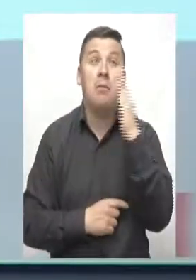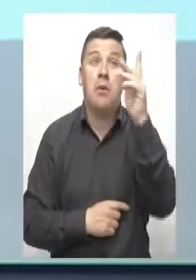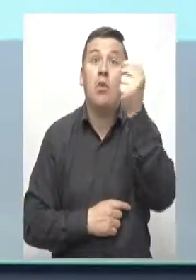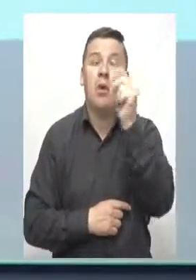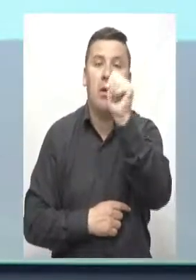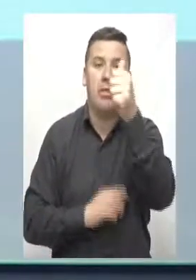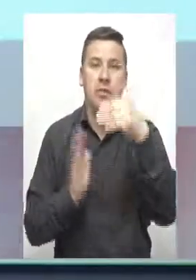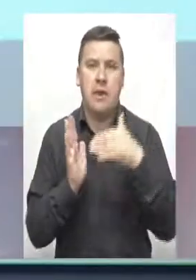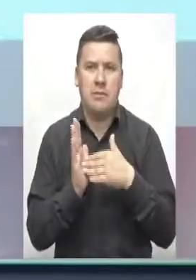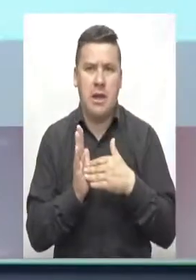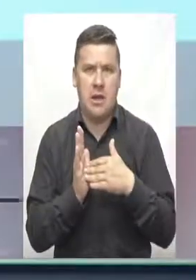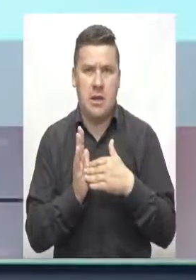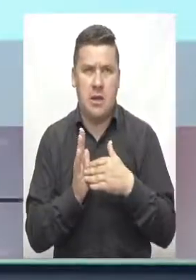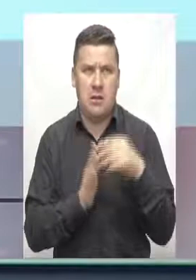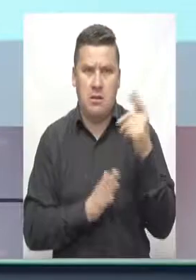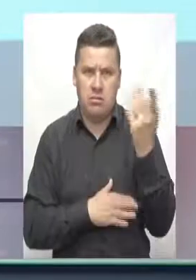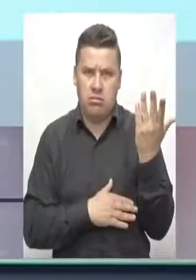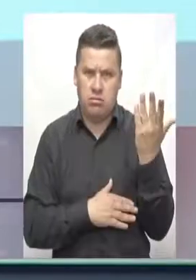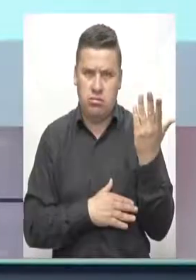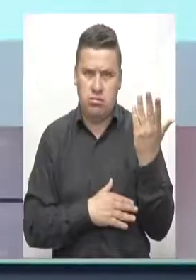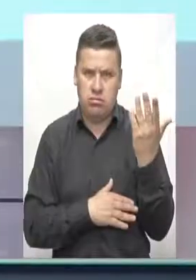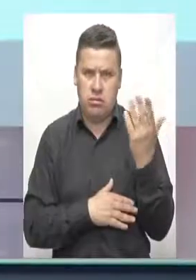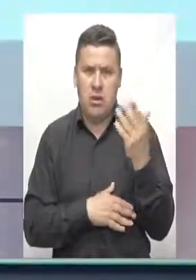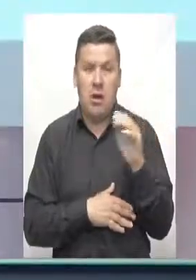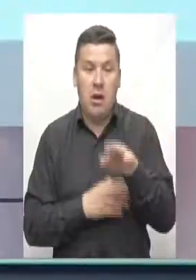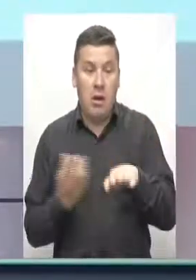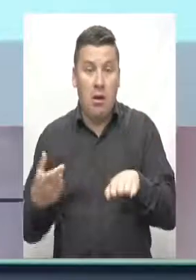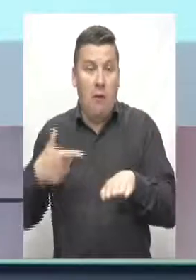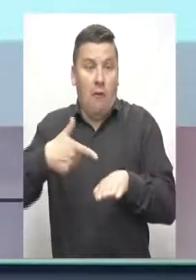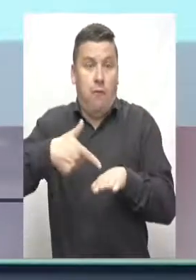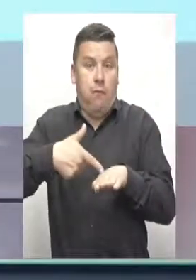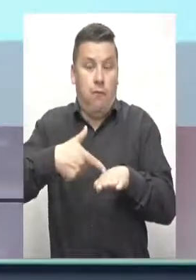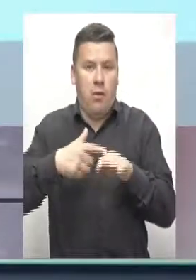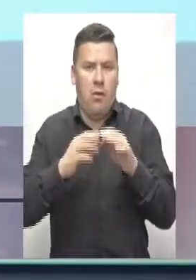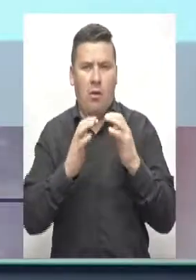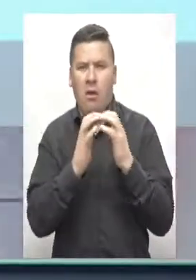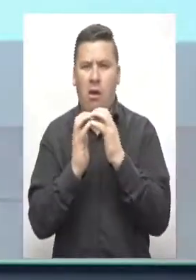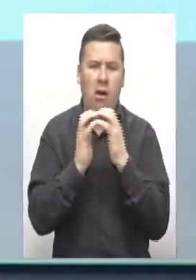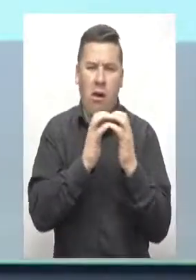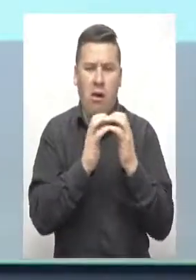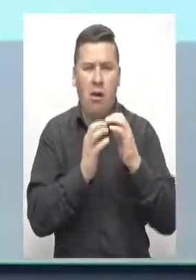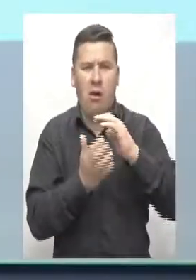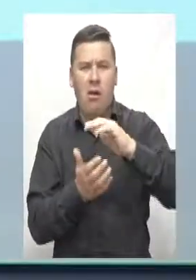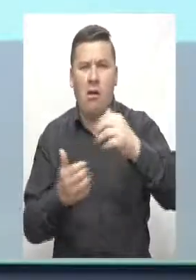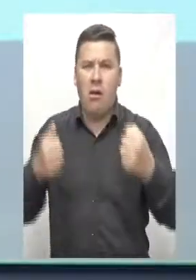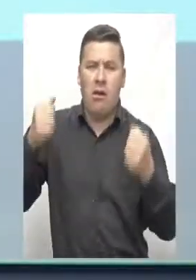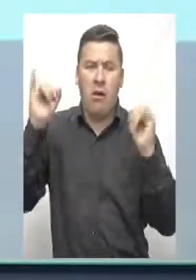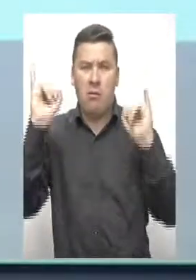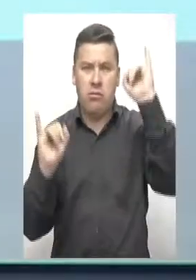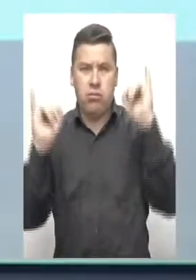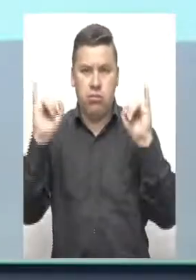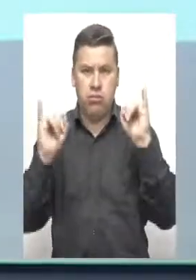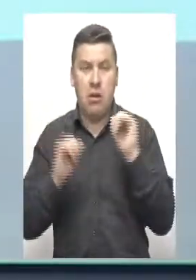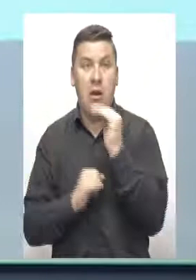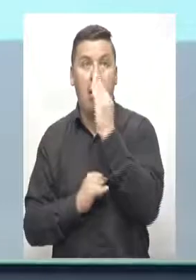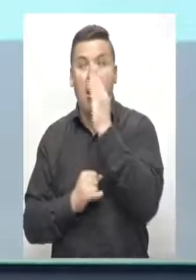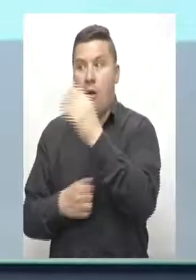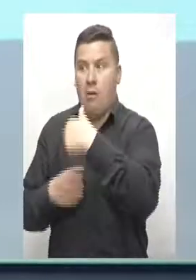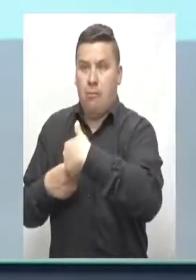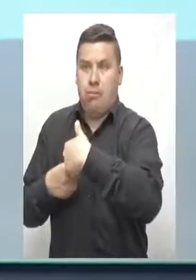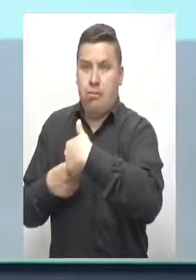medio par y en barranquilla valen diez mil entonces ese carro tanque la tractomula con 15 mil galones